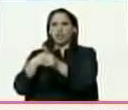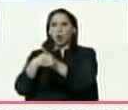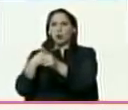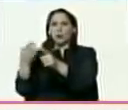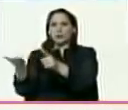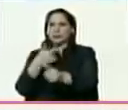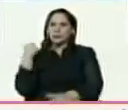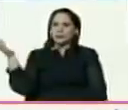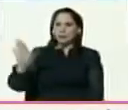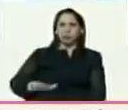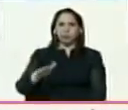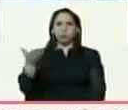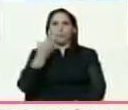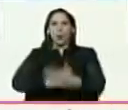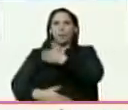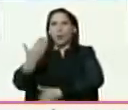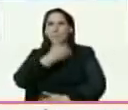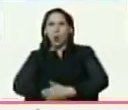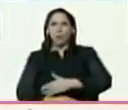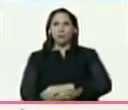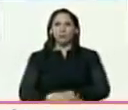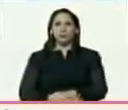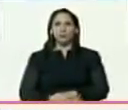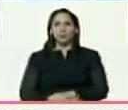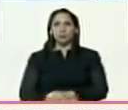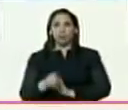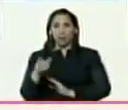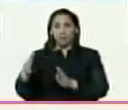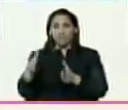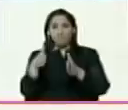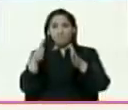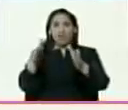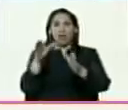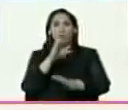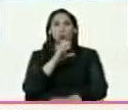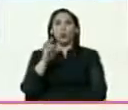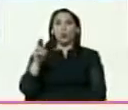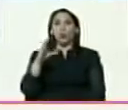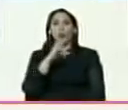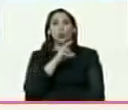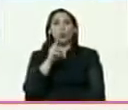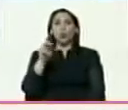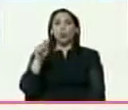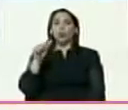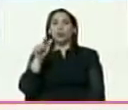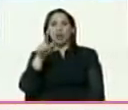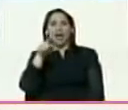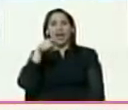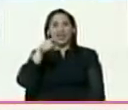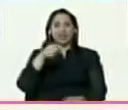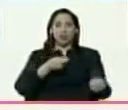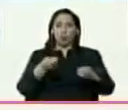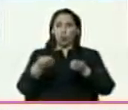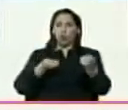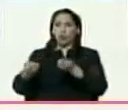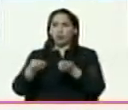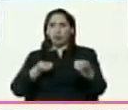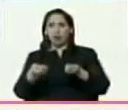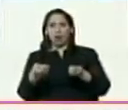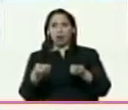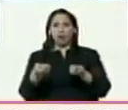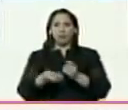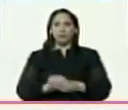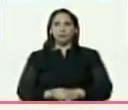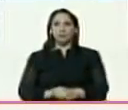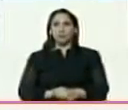esta entrada hecha vía cúcuta por puerto santander fue cortina fue coordinada dice wilfredo